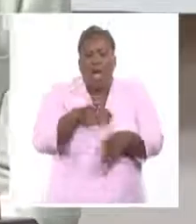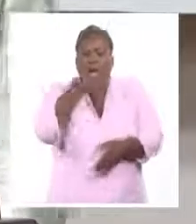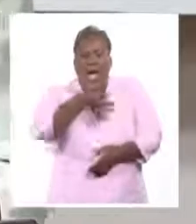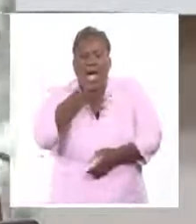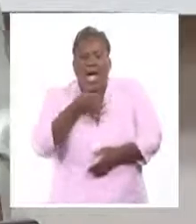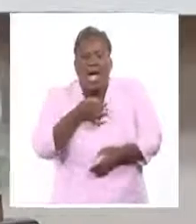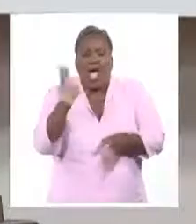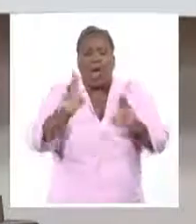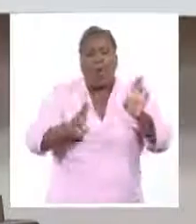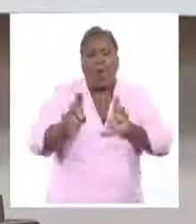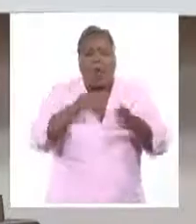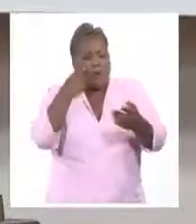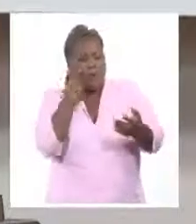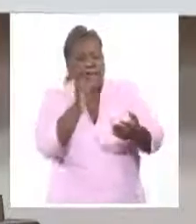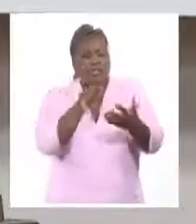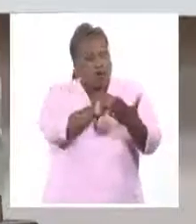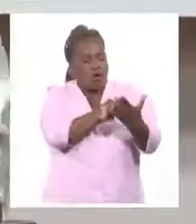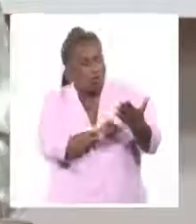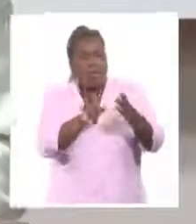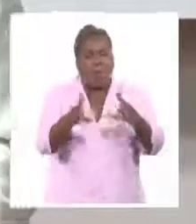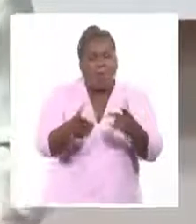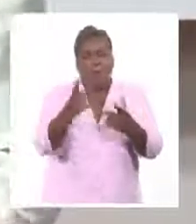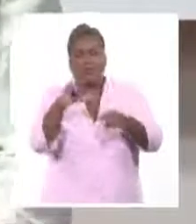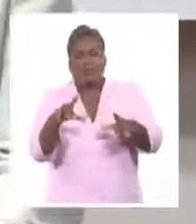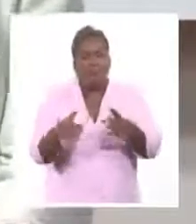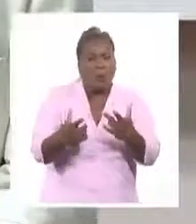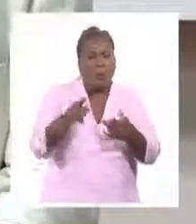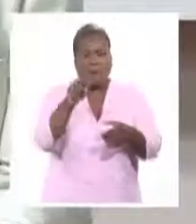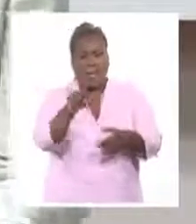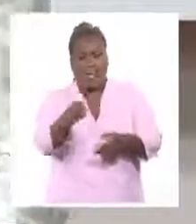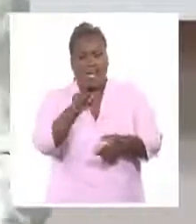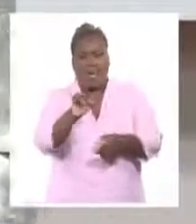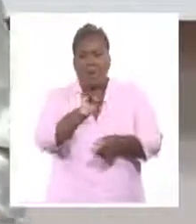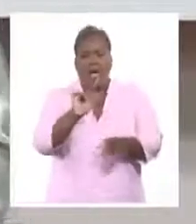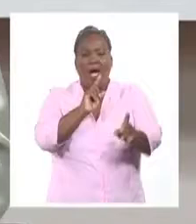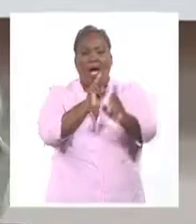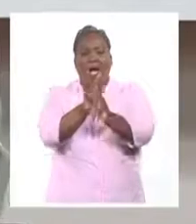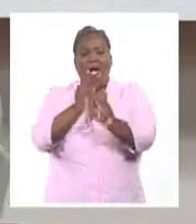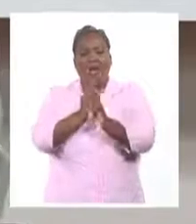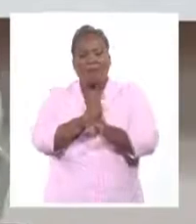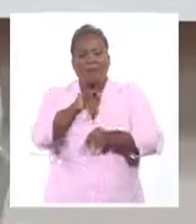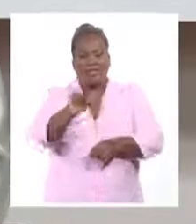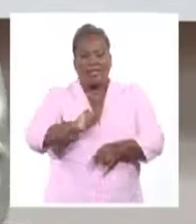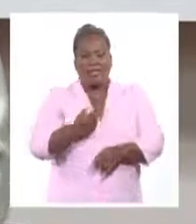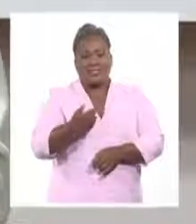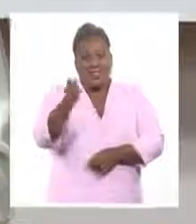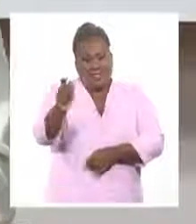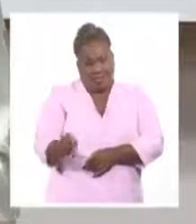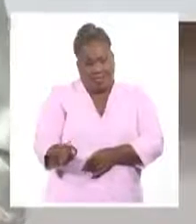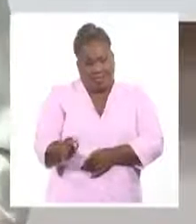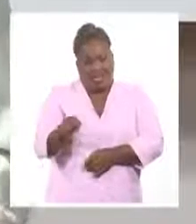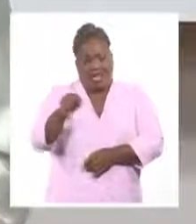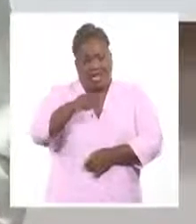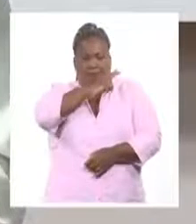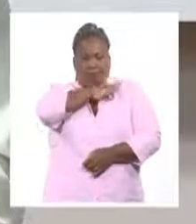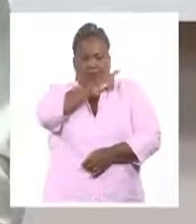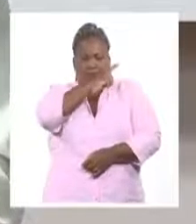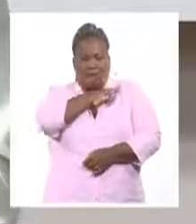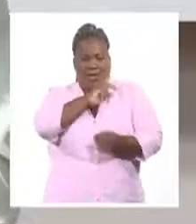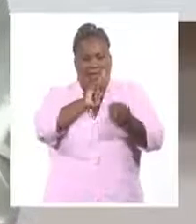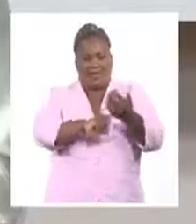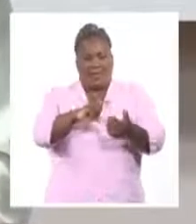dando seguimiento sistemático en lo que se han convertido espacios de encuentro entre la intelectualidad cubana y la dirección del